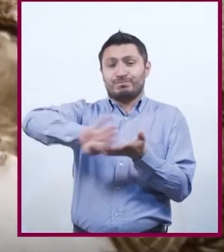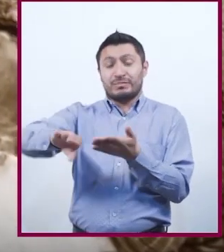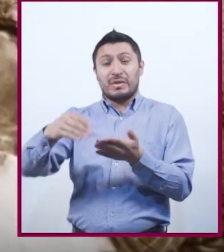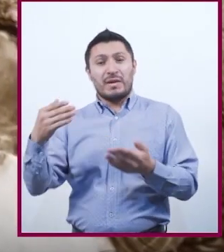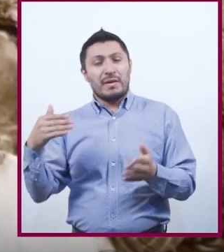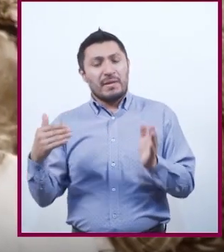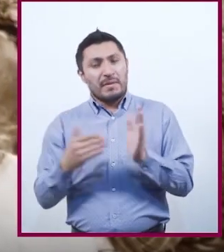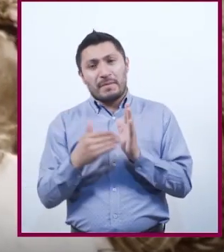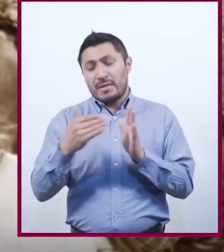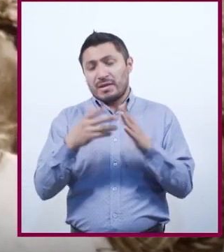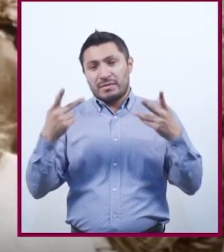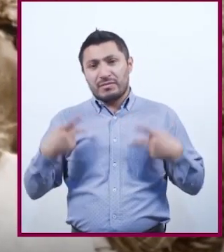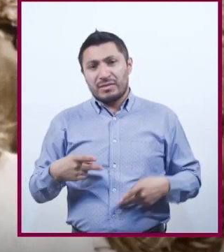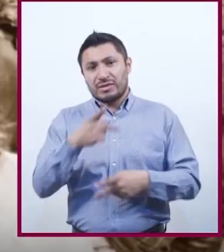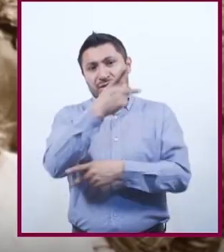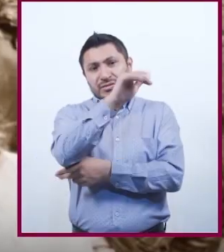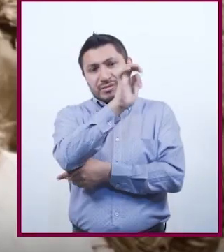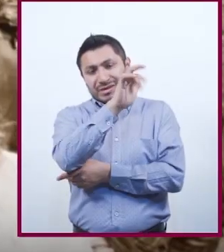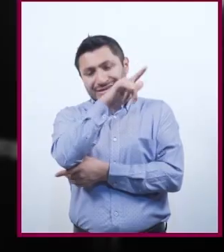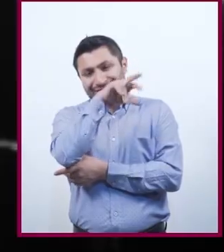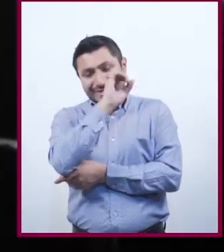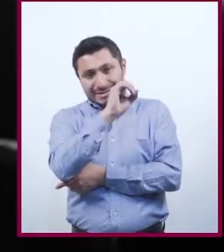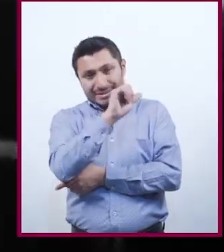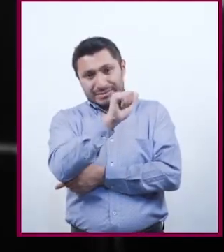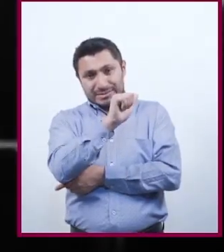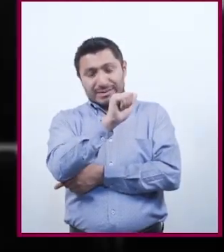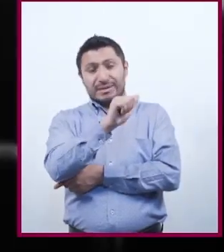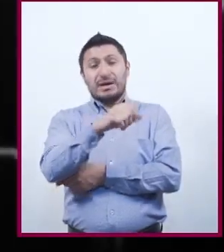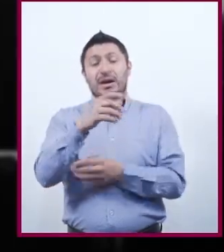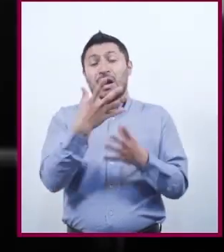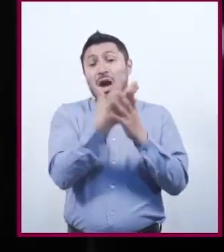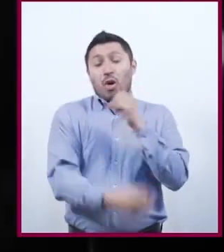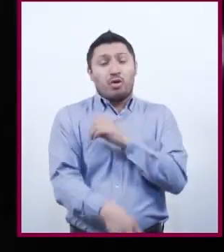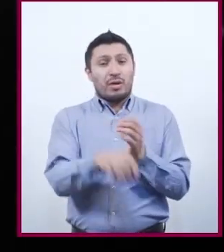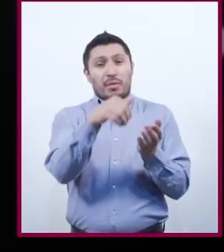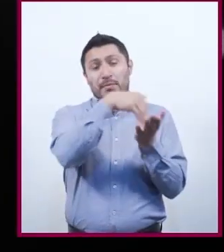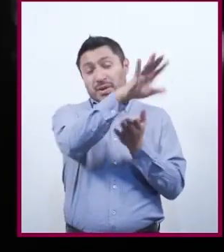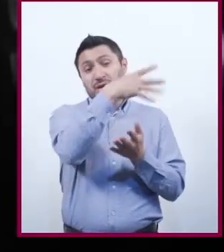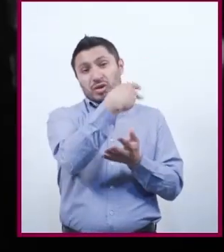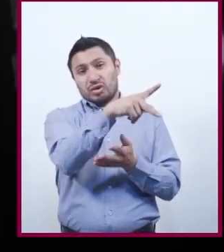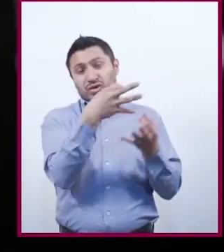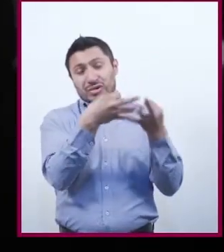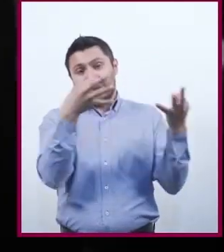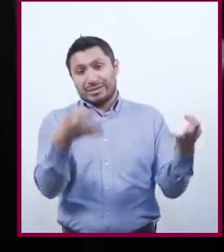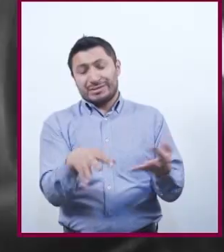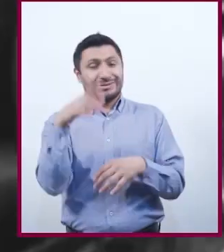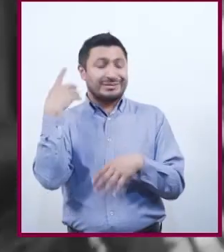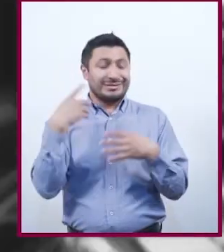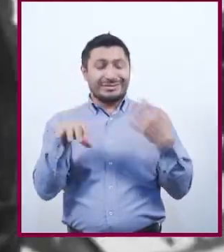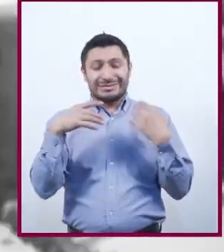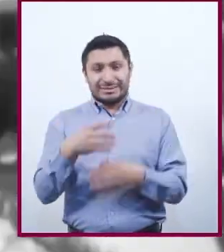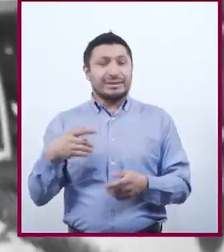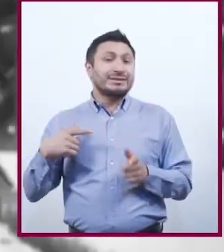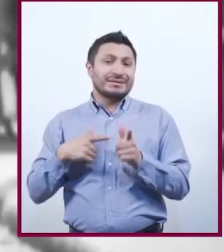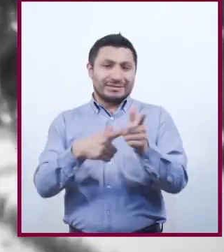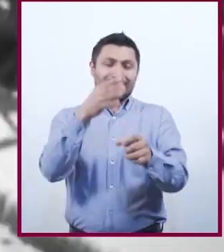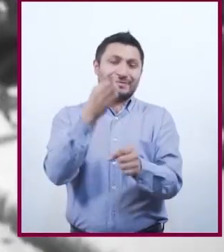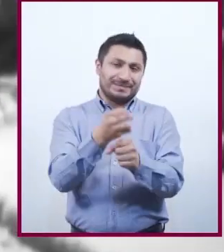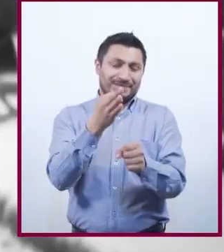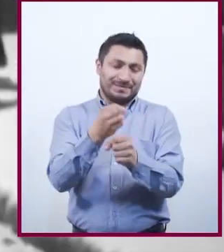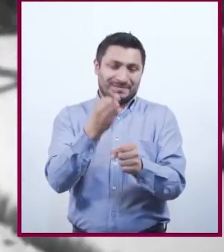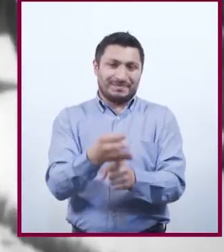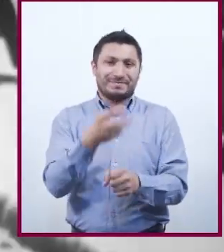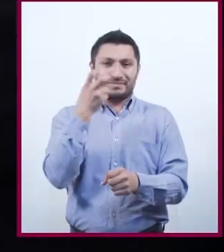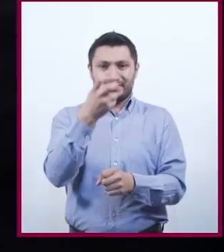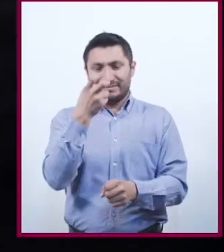desplazados. Miles de ciudadanos palestinos huyen o fueron expulsados de sus tierras. Un drama que continúa hasta